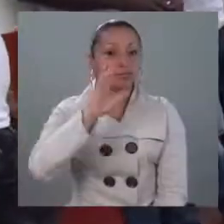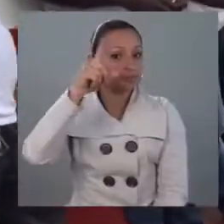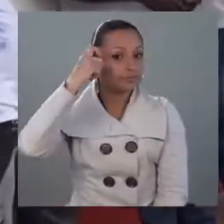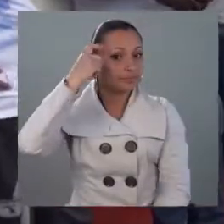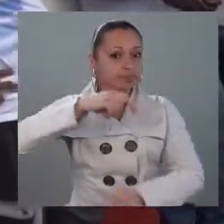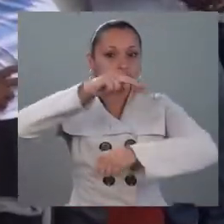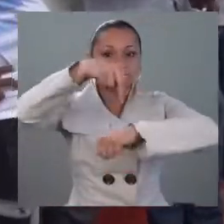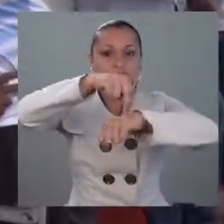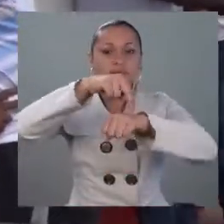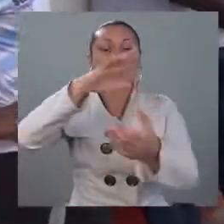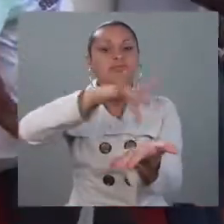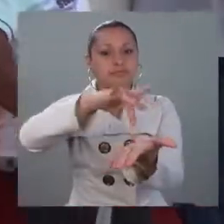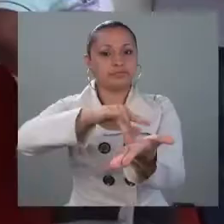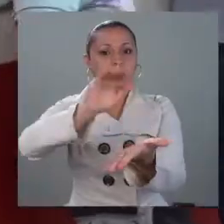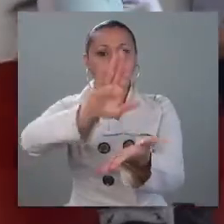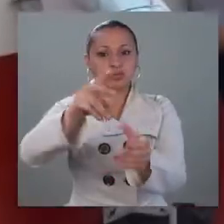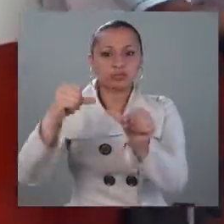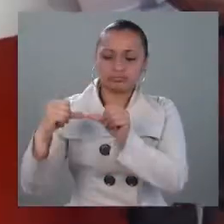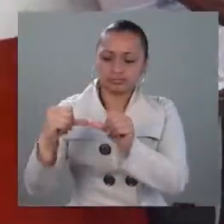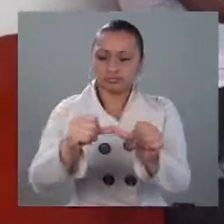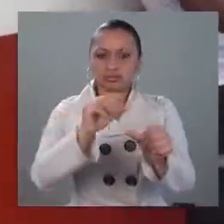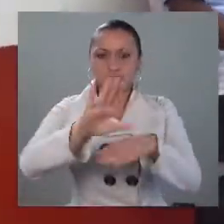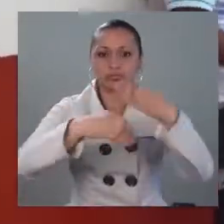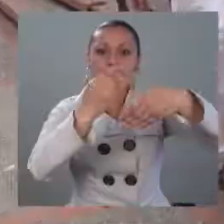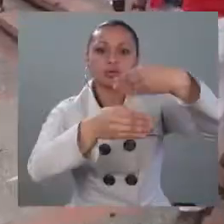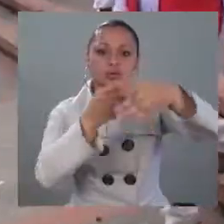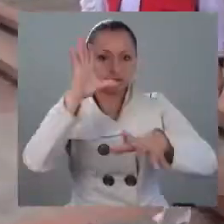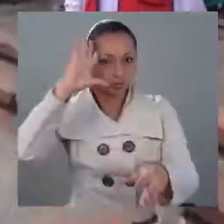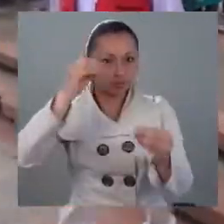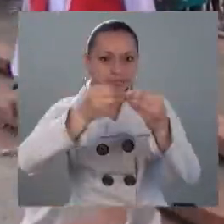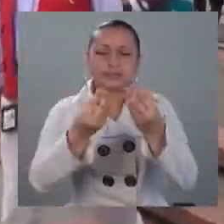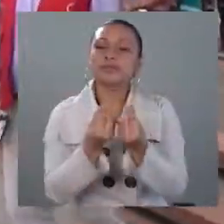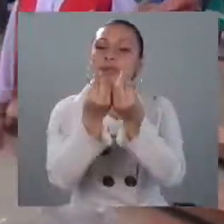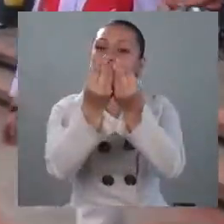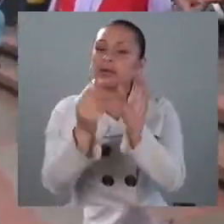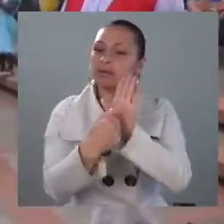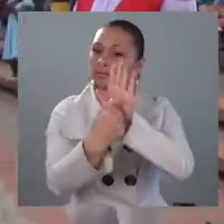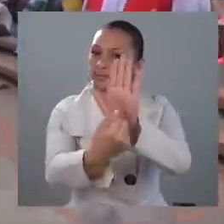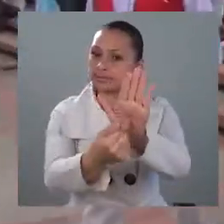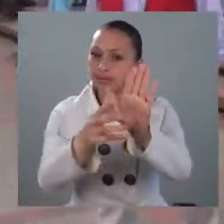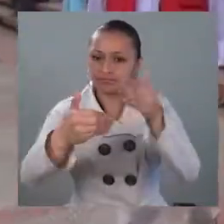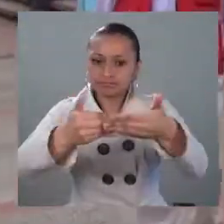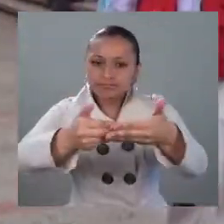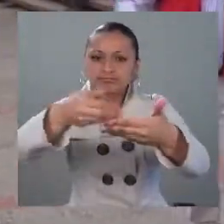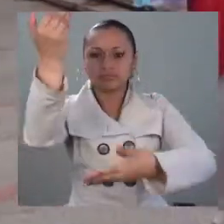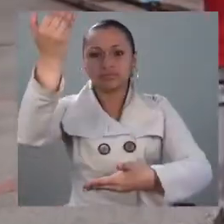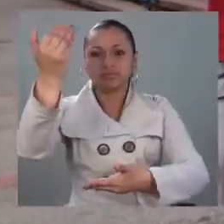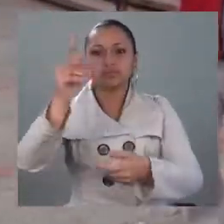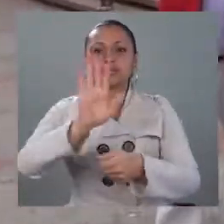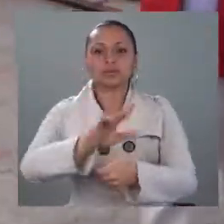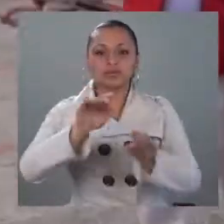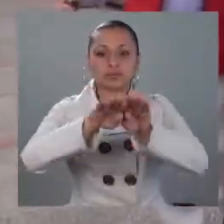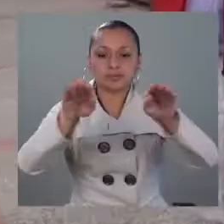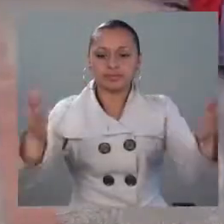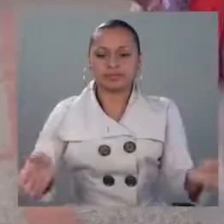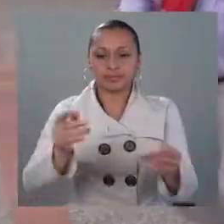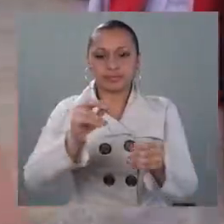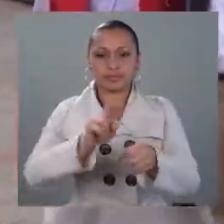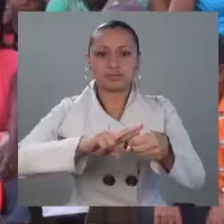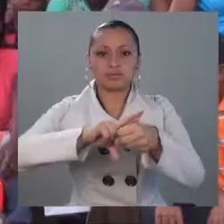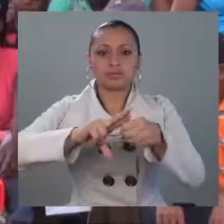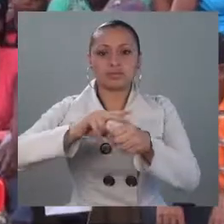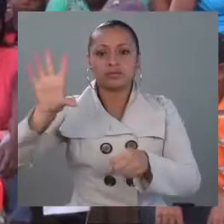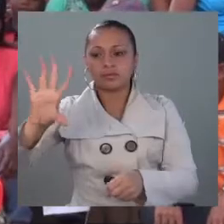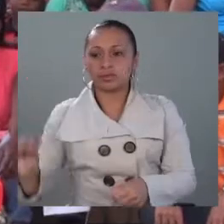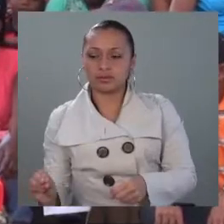El gobernador de Nariño participó de este trascendental proceso de concertación que permitió, entre otros aspectos, dar inicio al funcionamiento de la Mesa Regional del